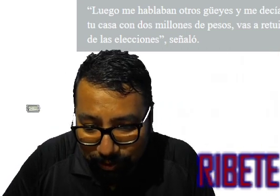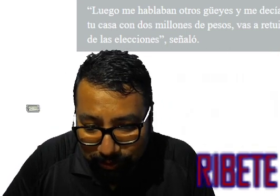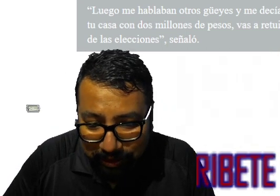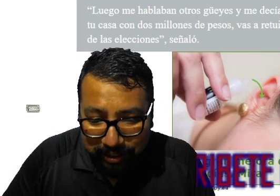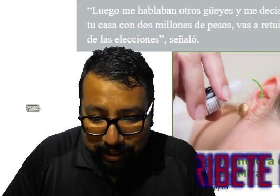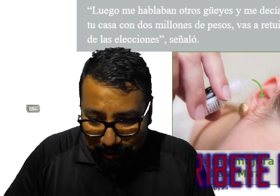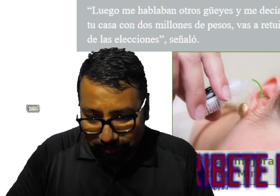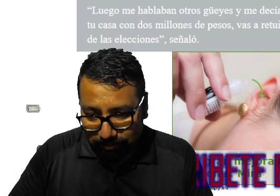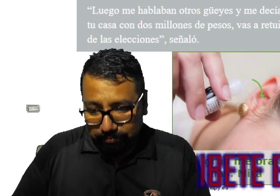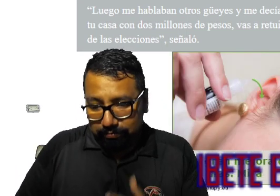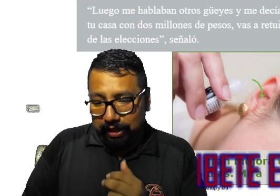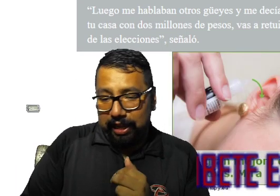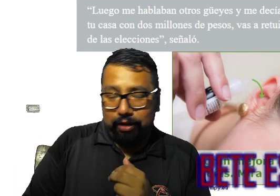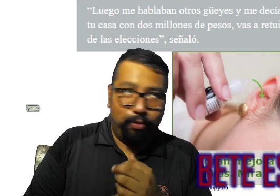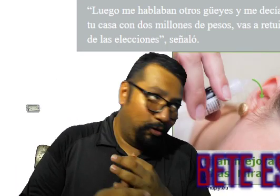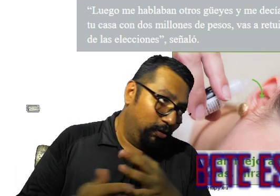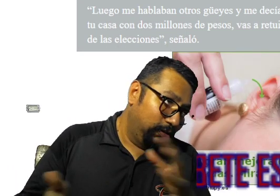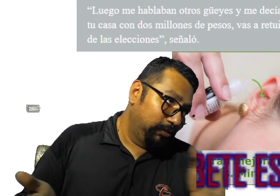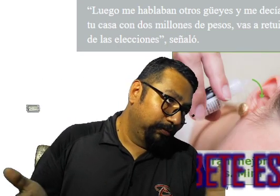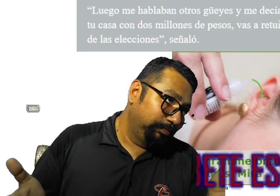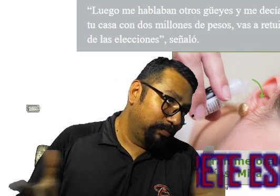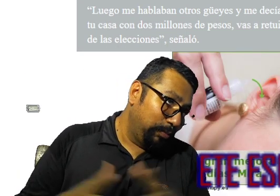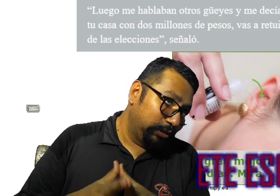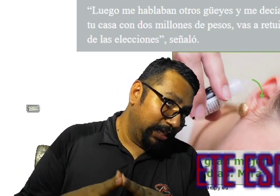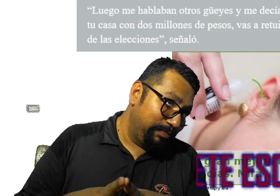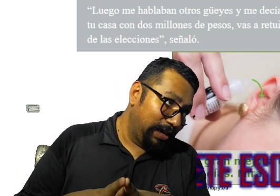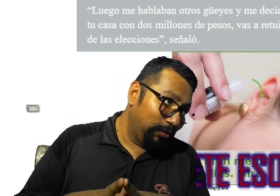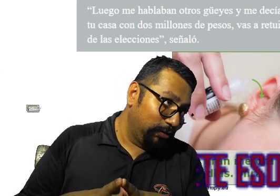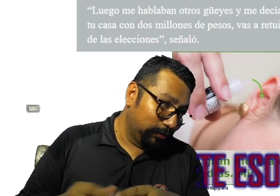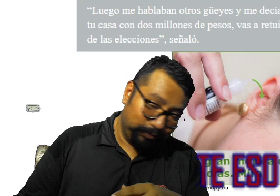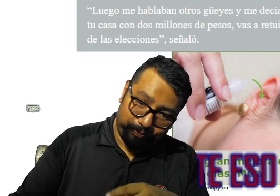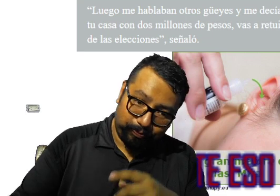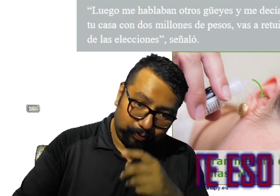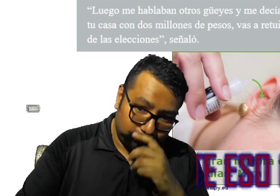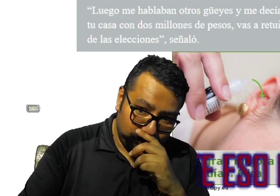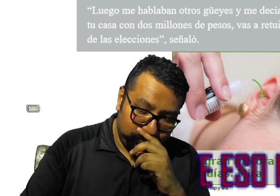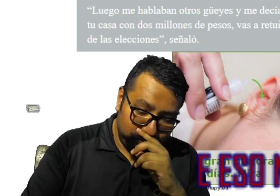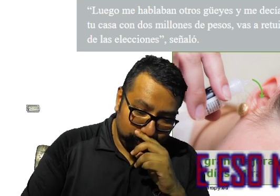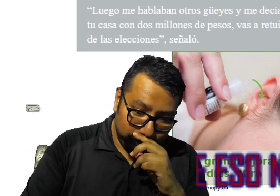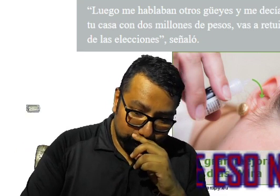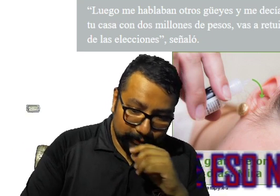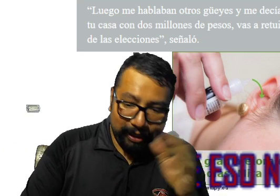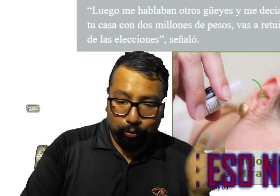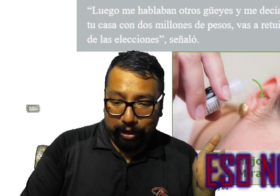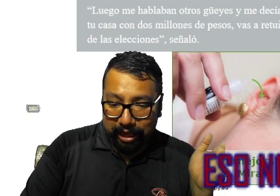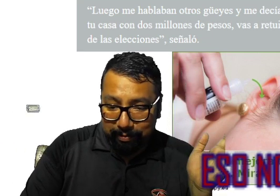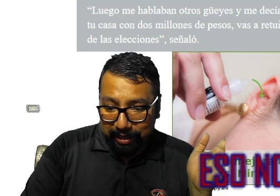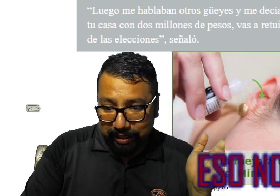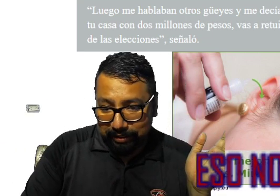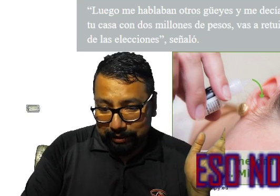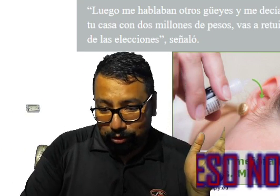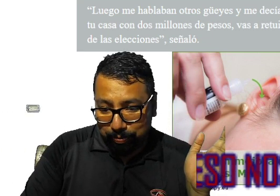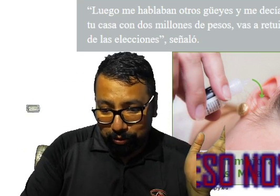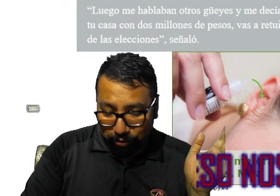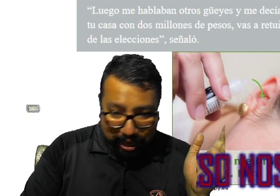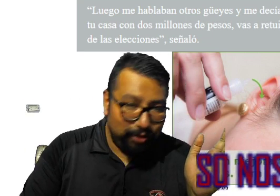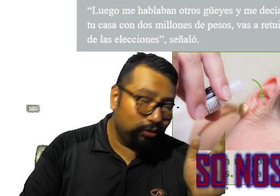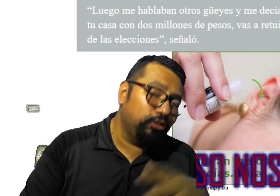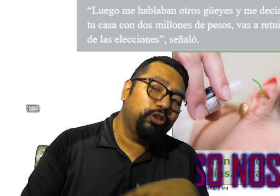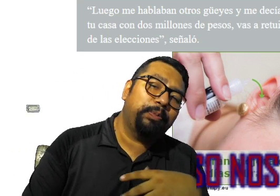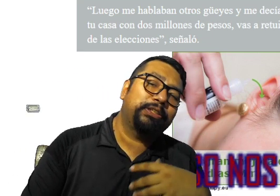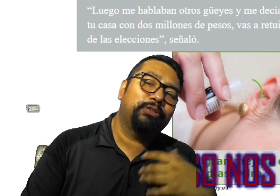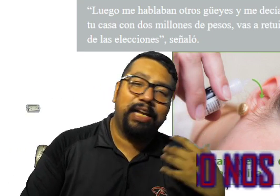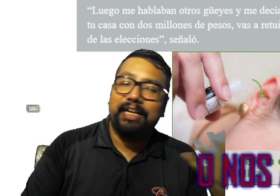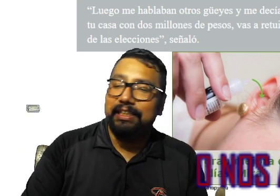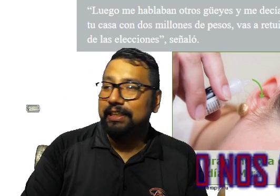involucrados como vamos a llamarlos el jueves porque un dorado